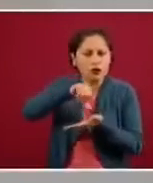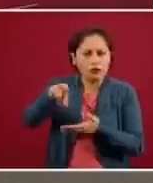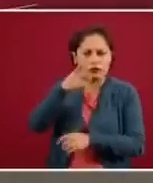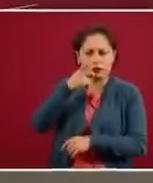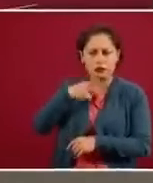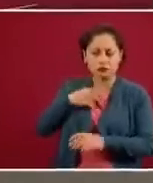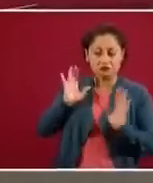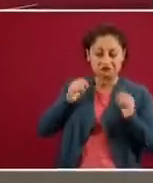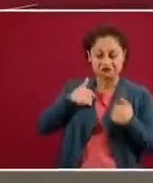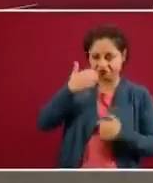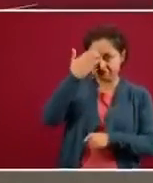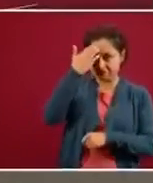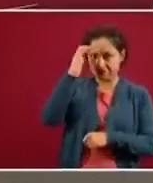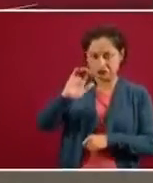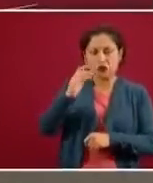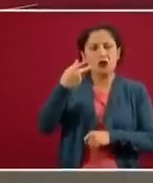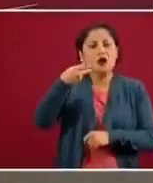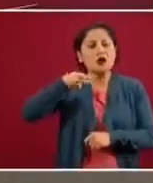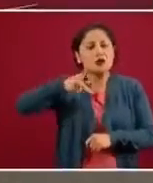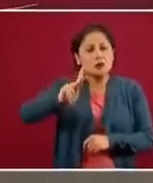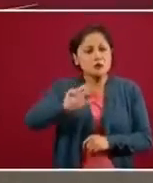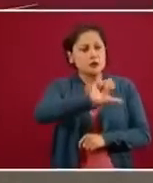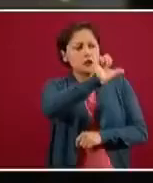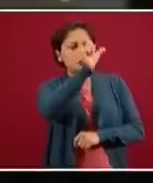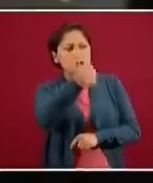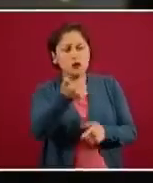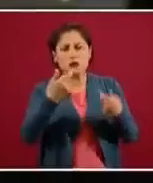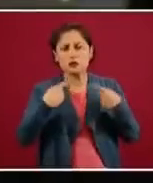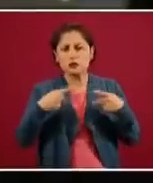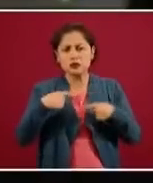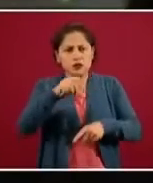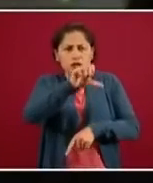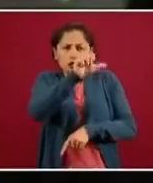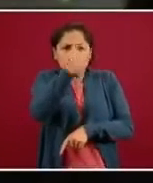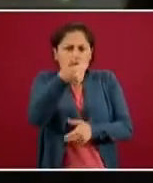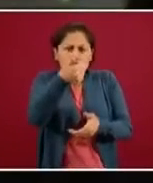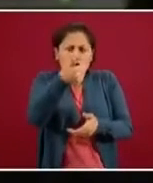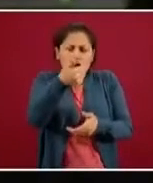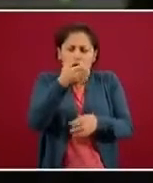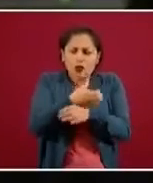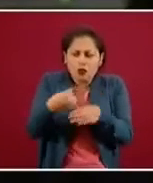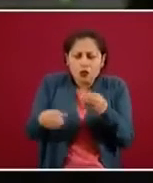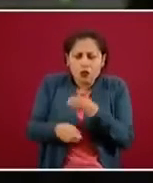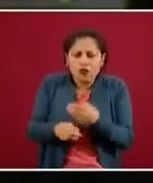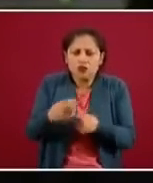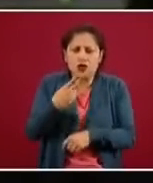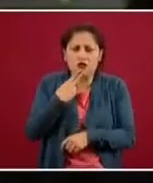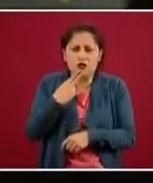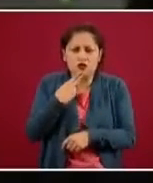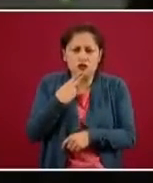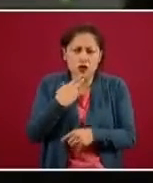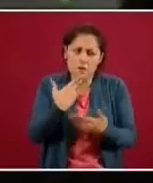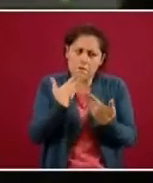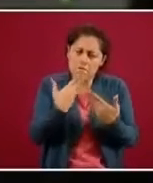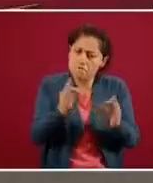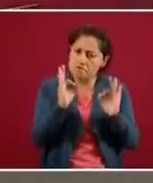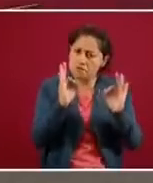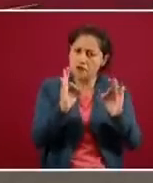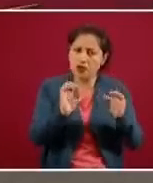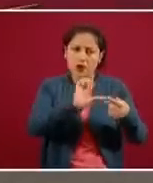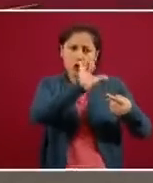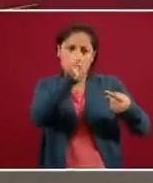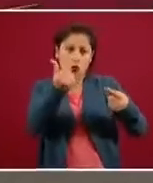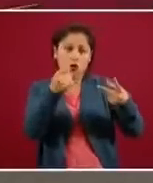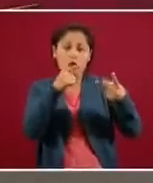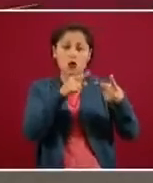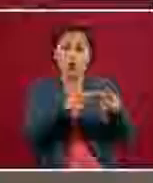otro medio físico que se utiliza, y eso además se suma a algunas medidas de precaución, como